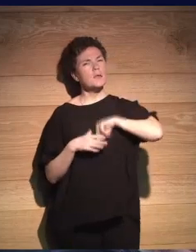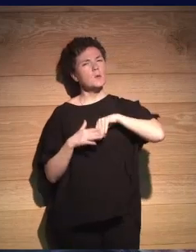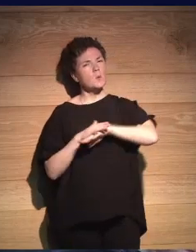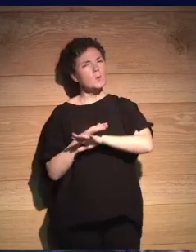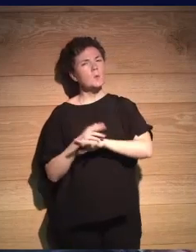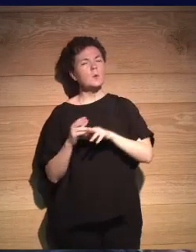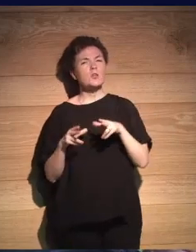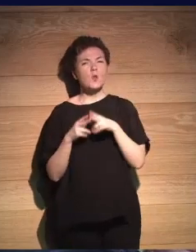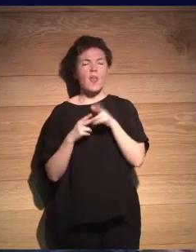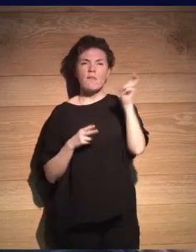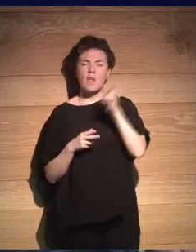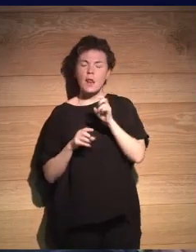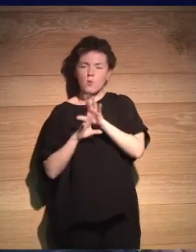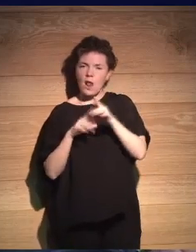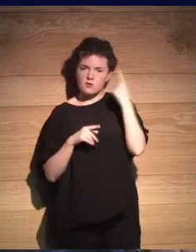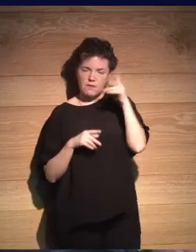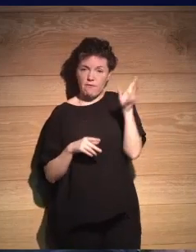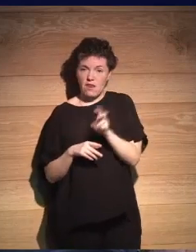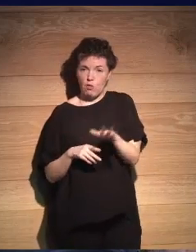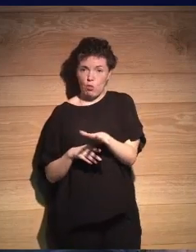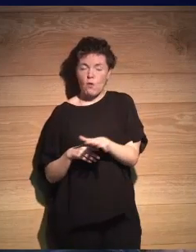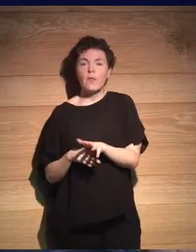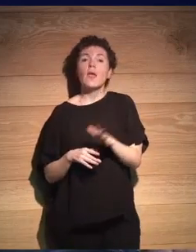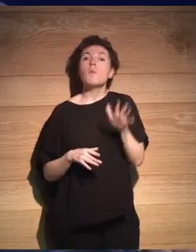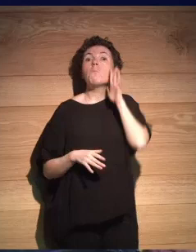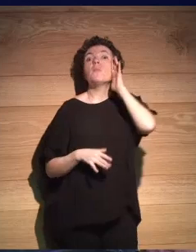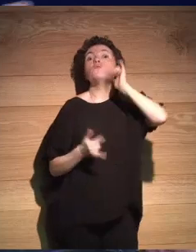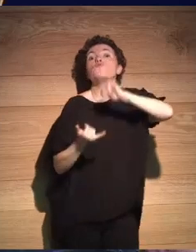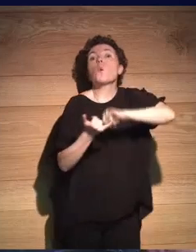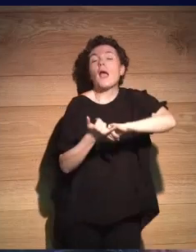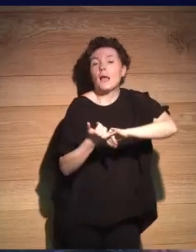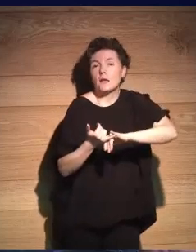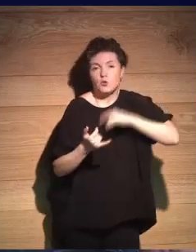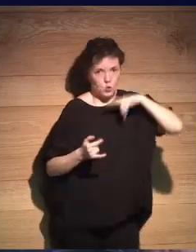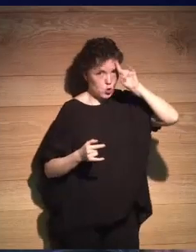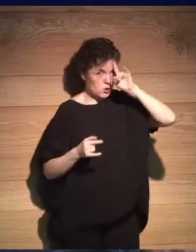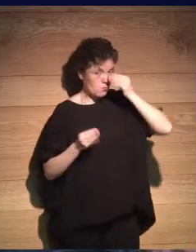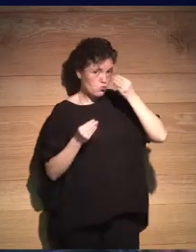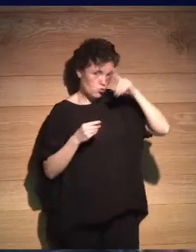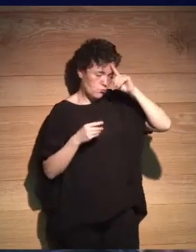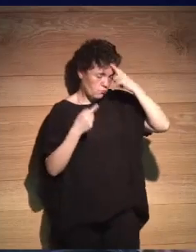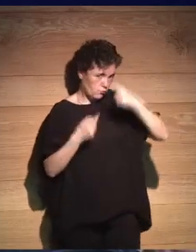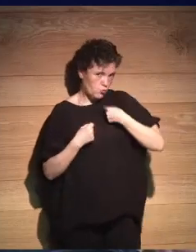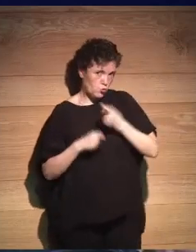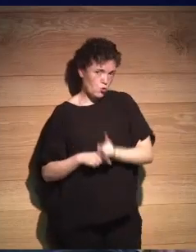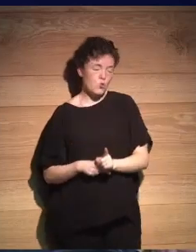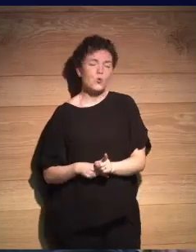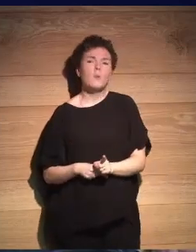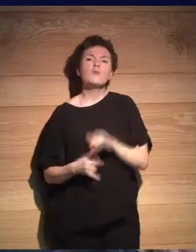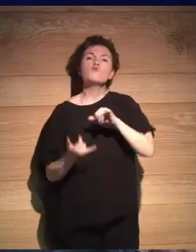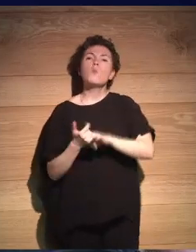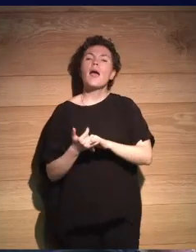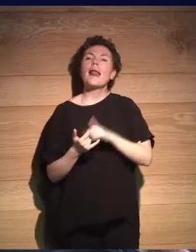y tenía muy claro de dónde venía, ¿no? Y su mujer, al parecer, yo tampoco sé mucho sobre esto, pues tenía como